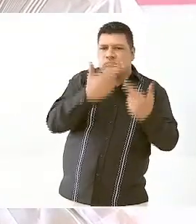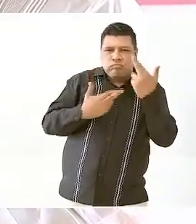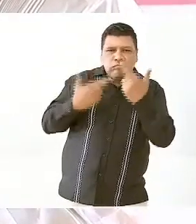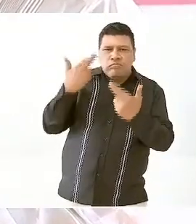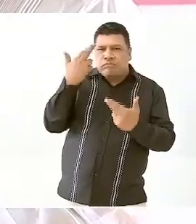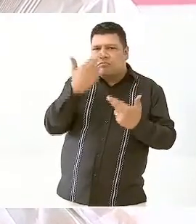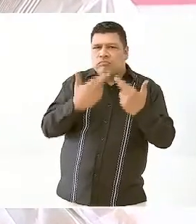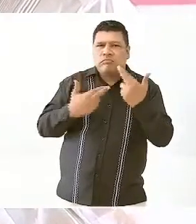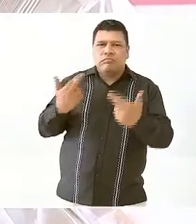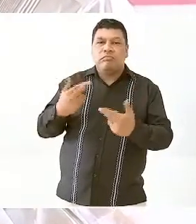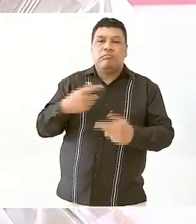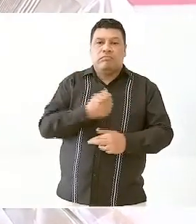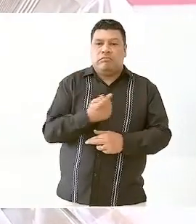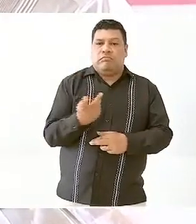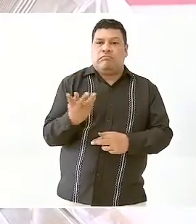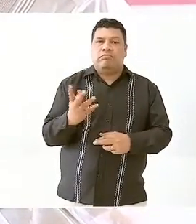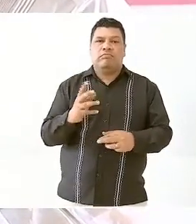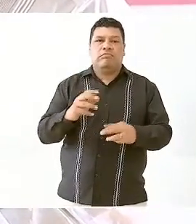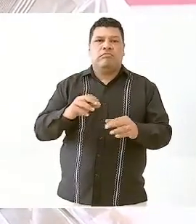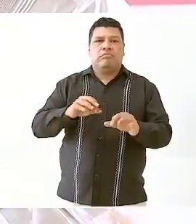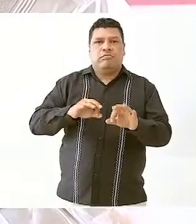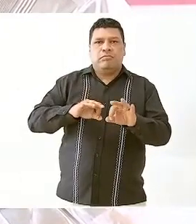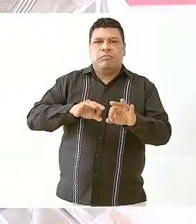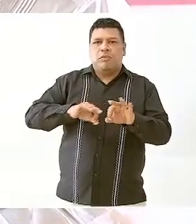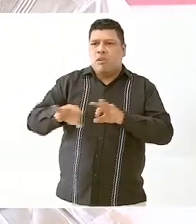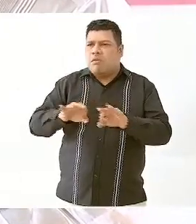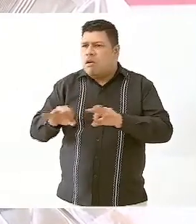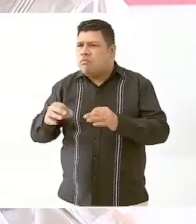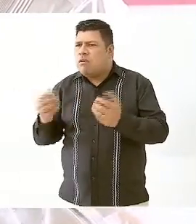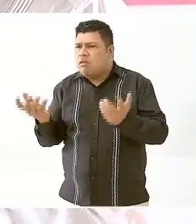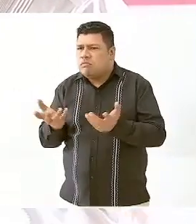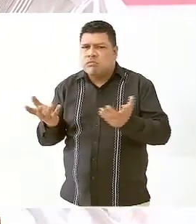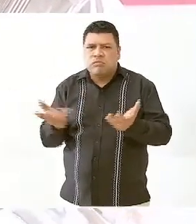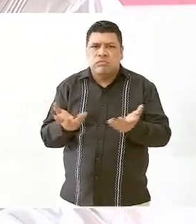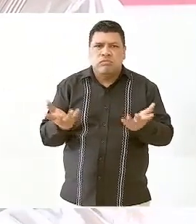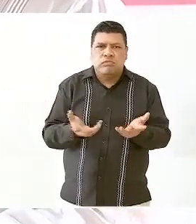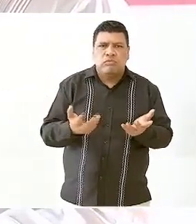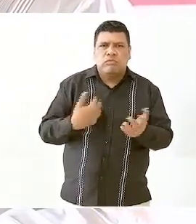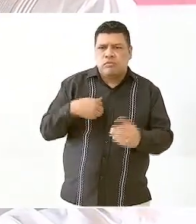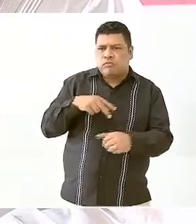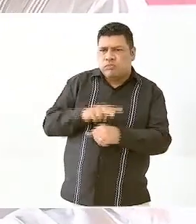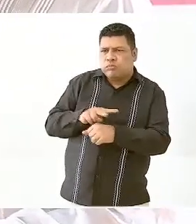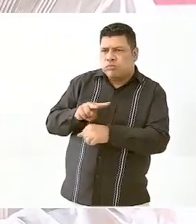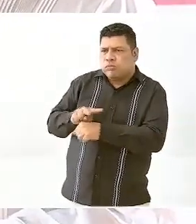evaluando los trabajos que se están realizando